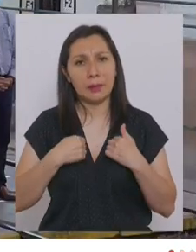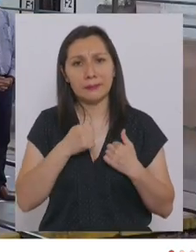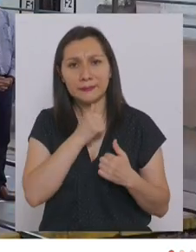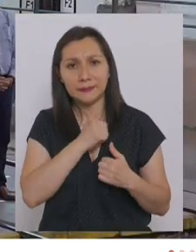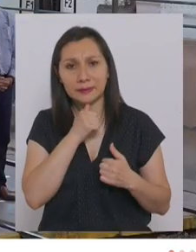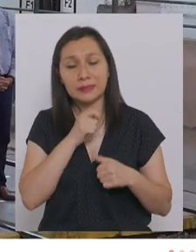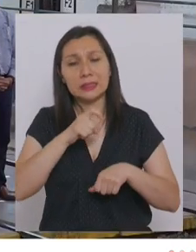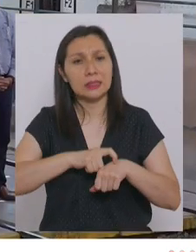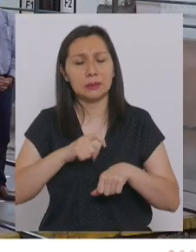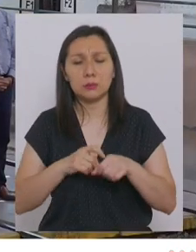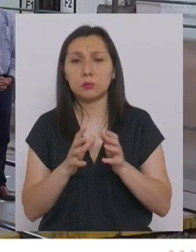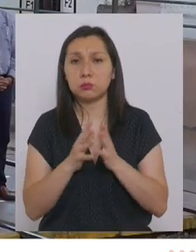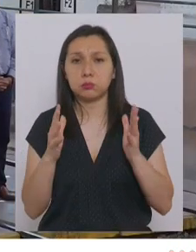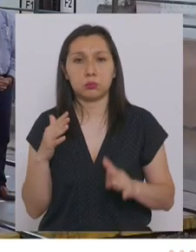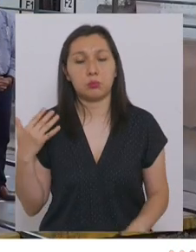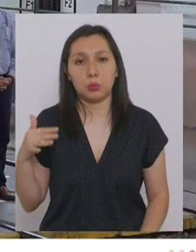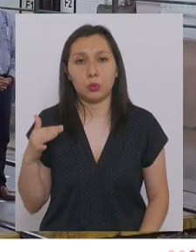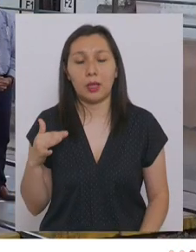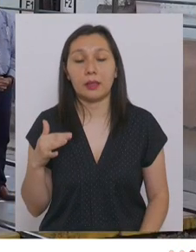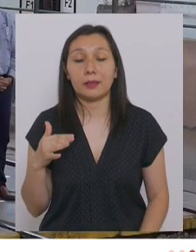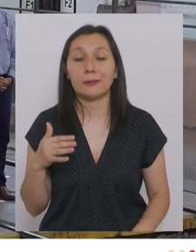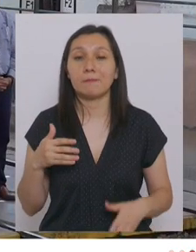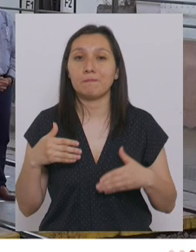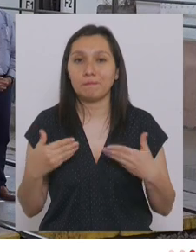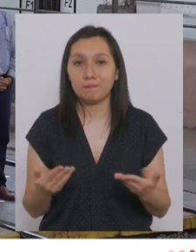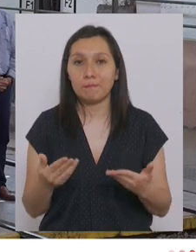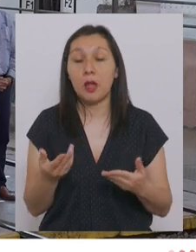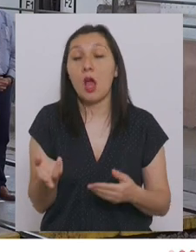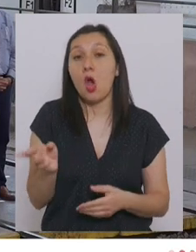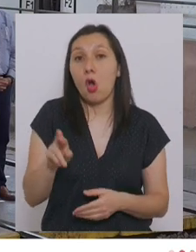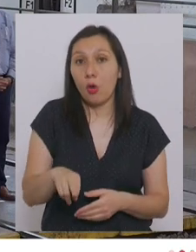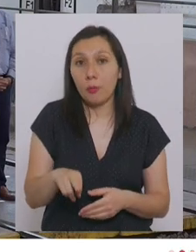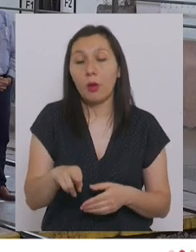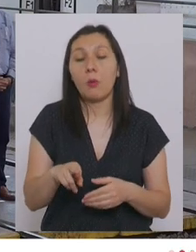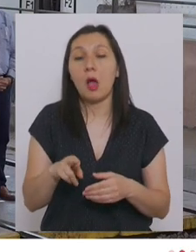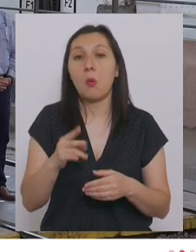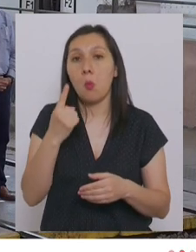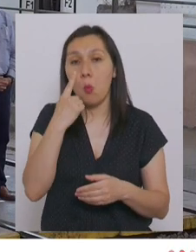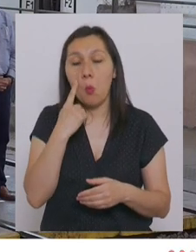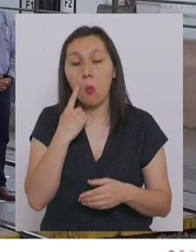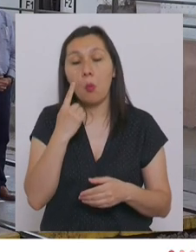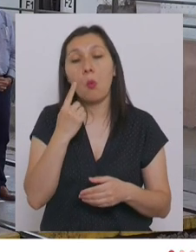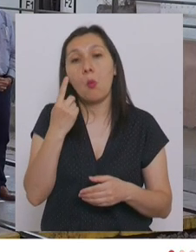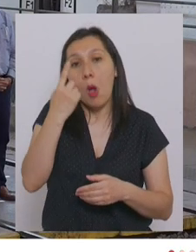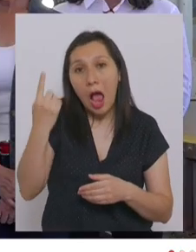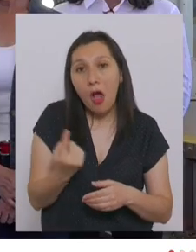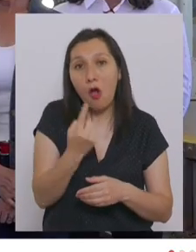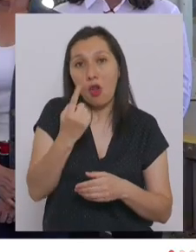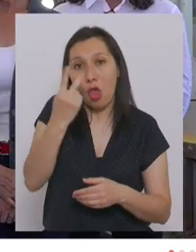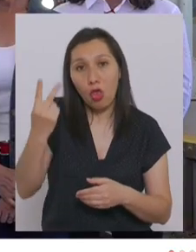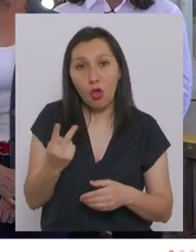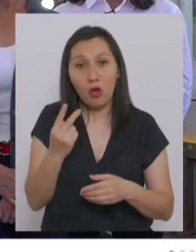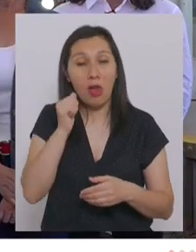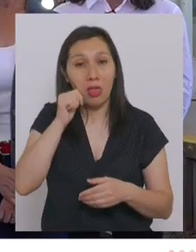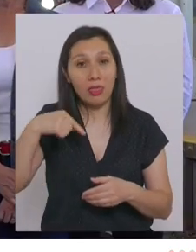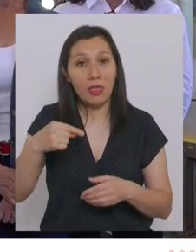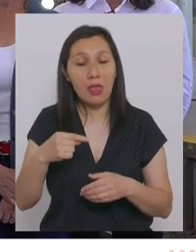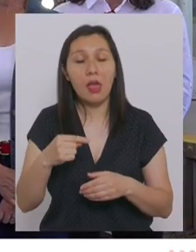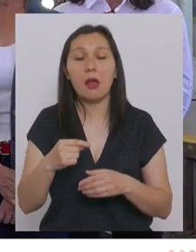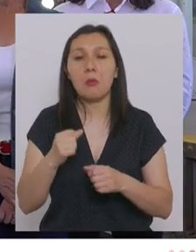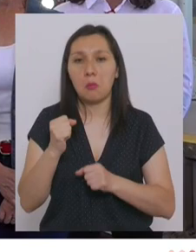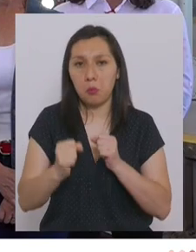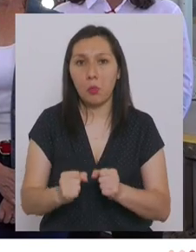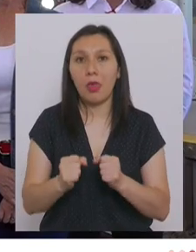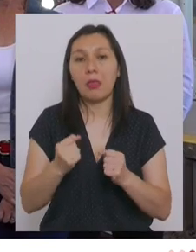el tiempo es muy importante. Y por tanto, recuperar 1, 2 horas diarias para que las personas puedan dedicarlo a lo que